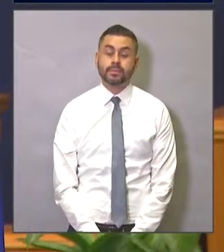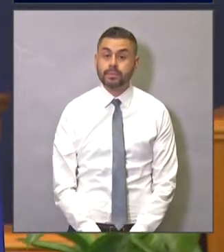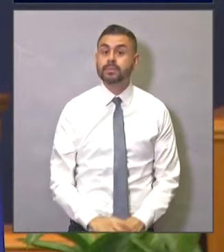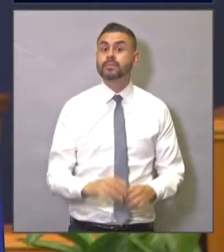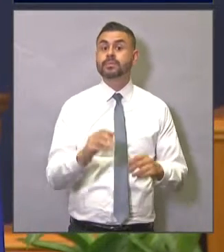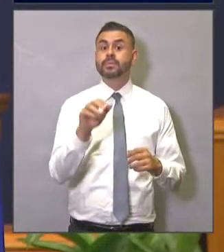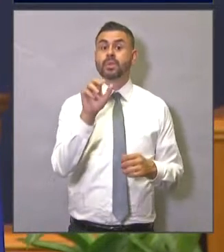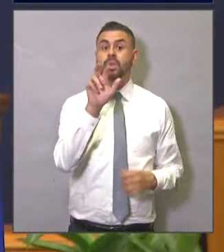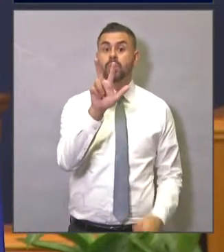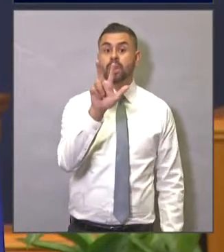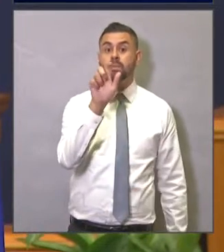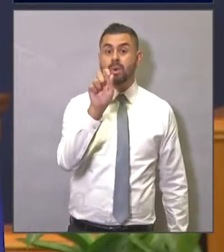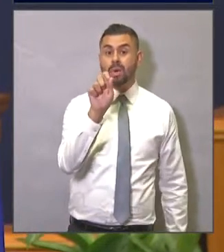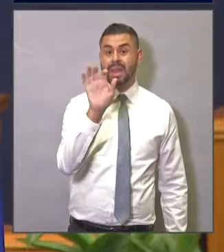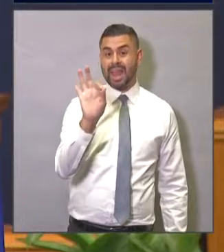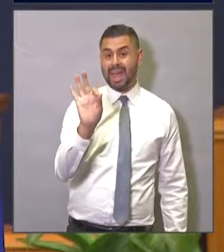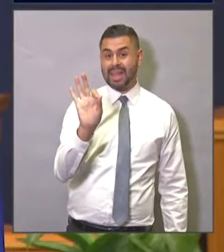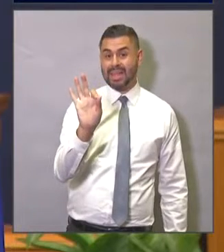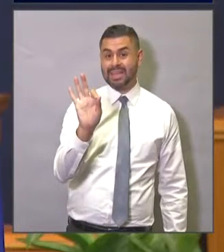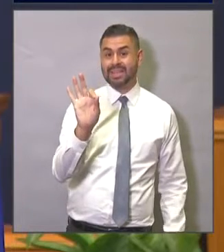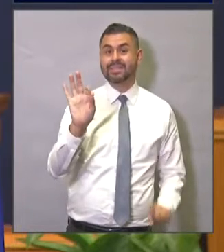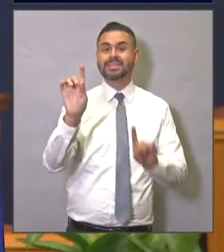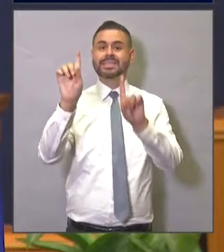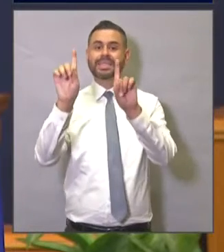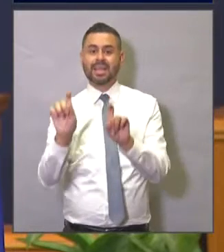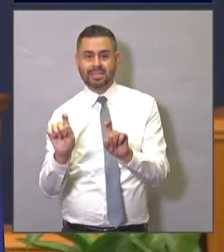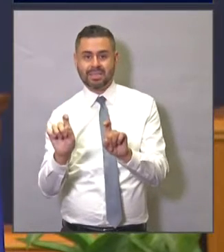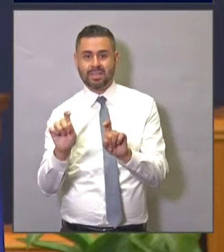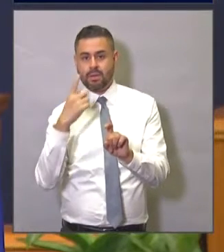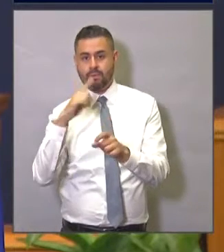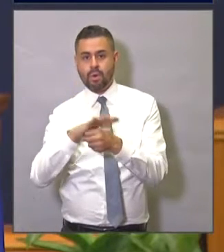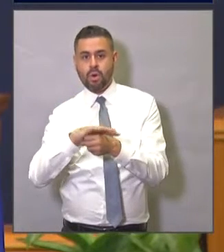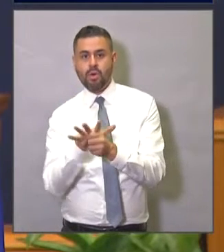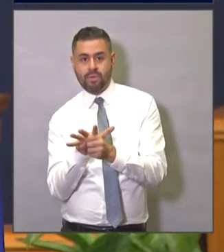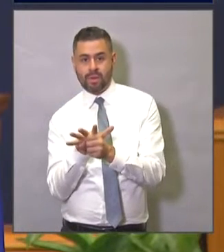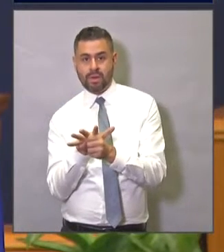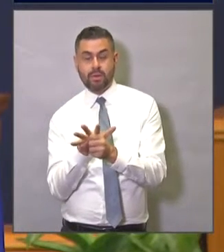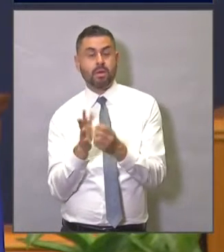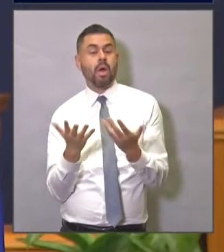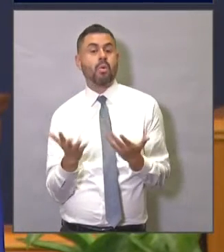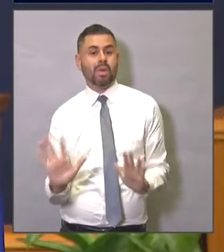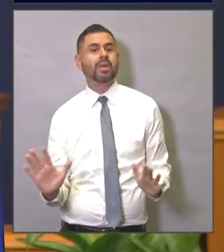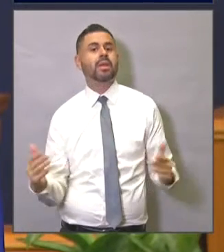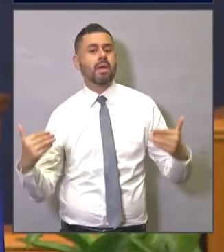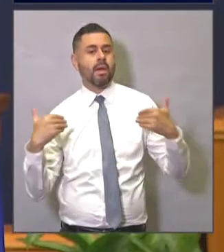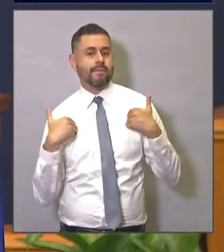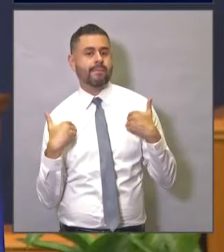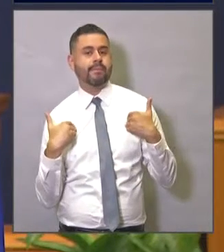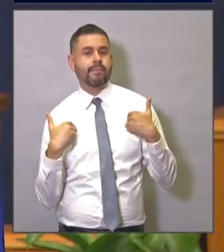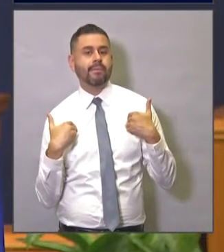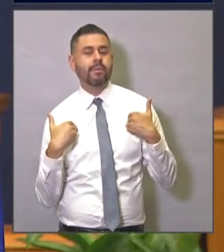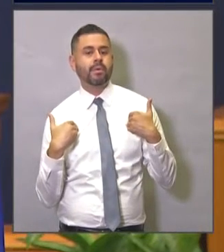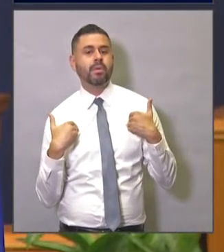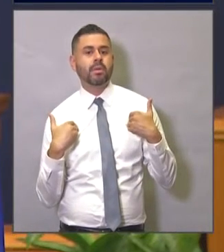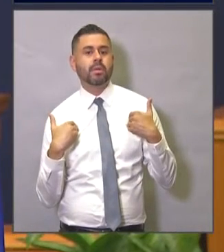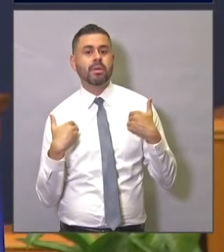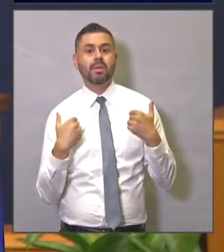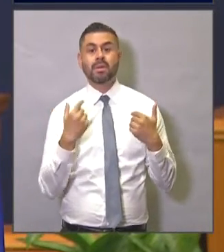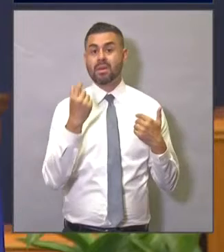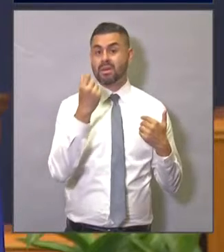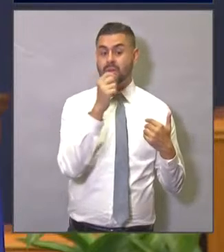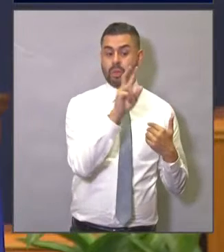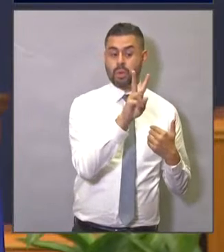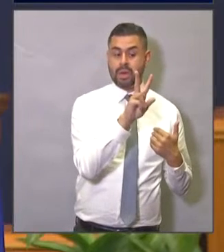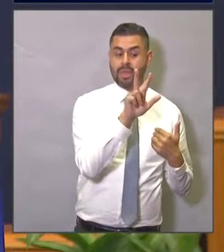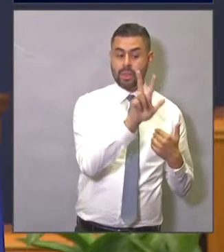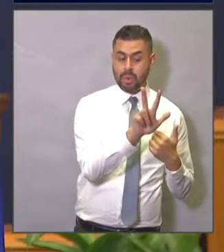de 3.9 millones de resultados de pruebas de COVID-19 se han reportado al condado de Los Ángeles y el 11%